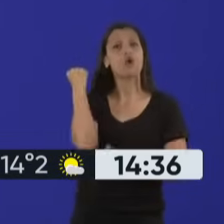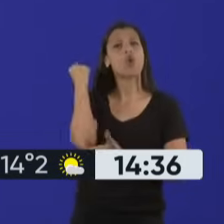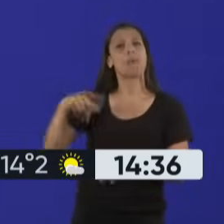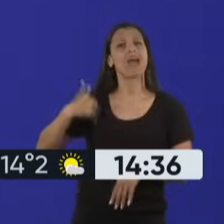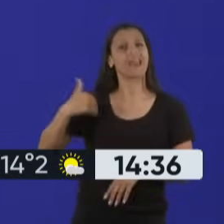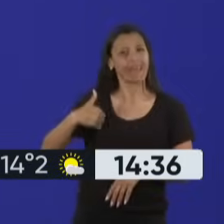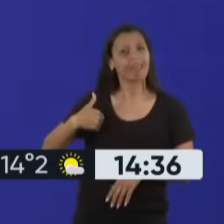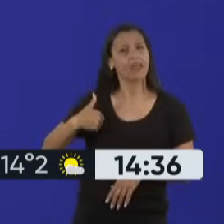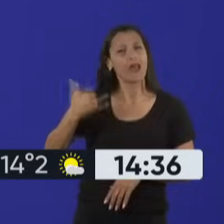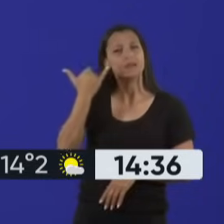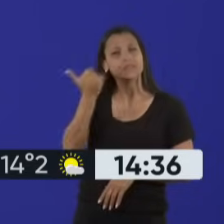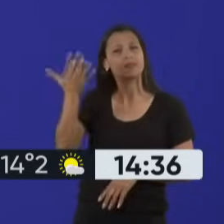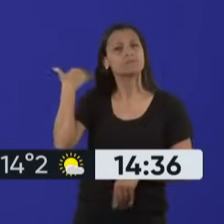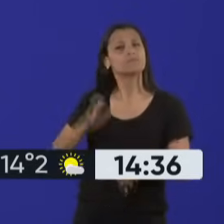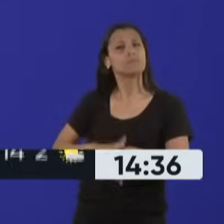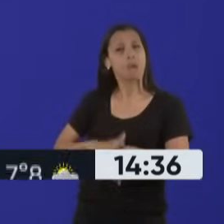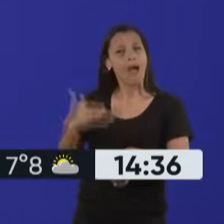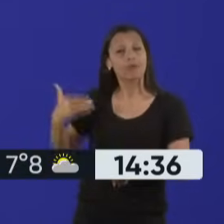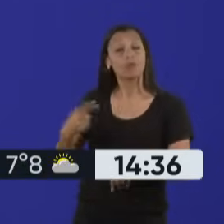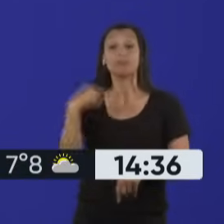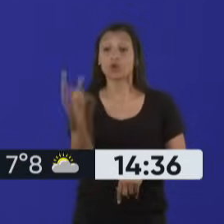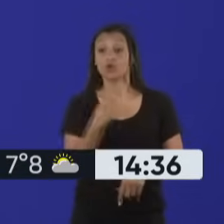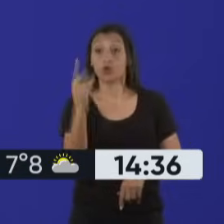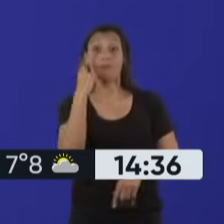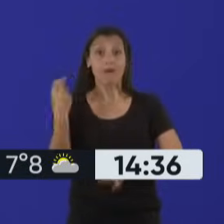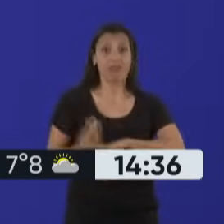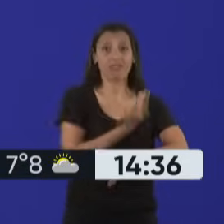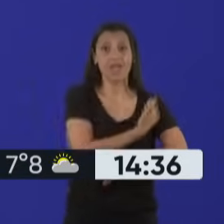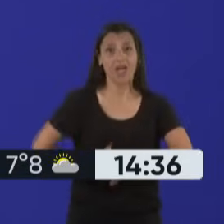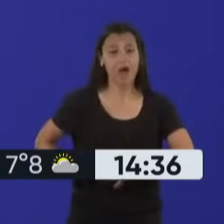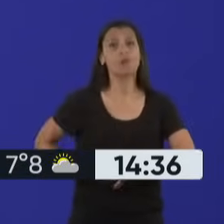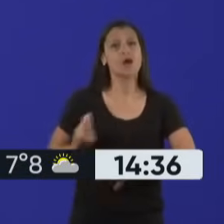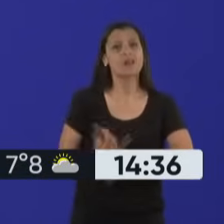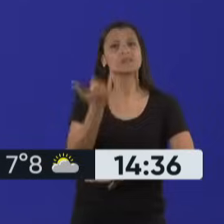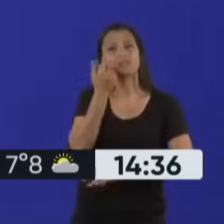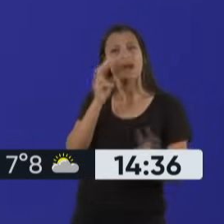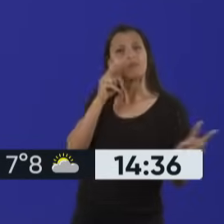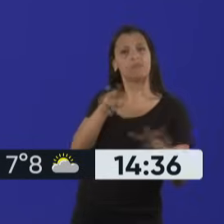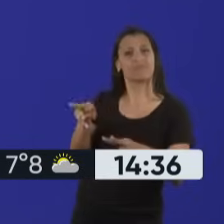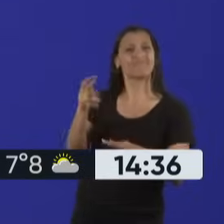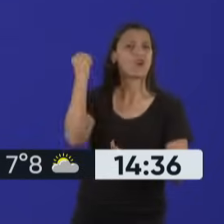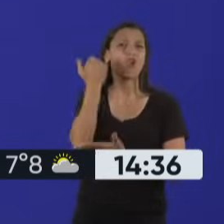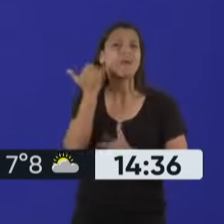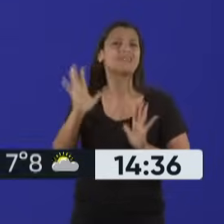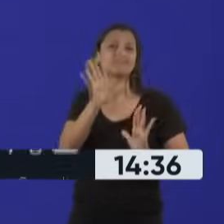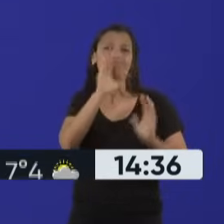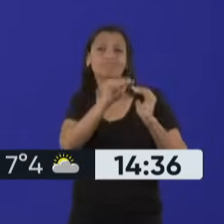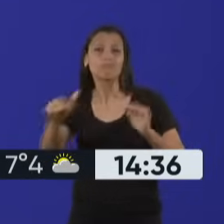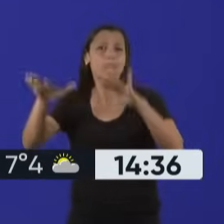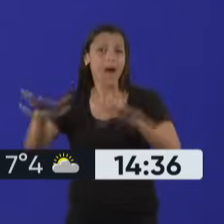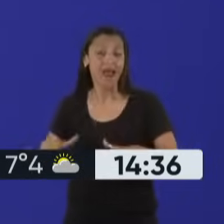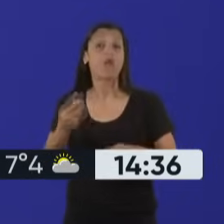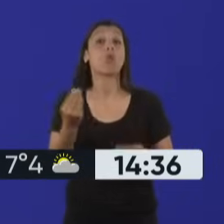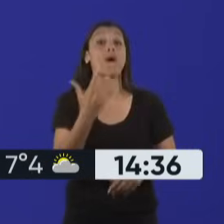estadístico. O sea, nosotros cuando llegamos la economía ya estaba en recesión y el arrastre estadístico era 3%